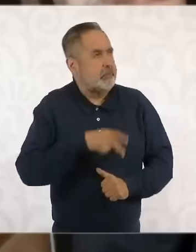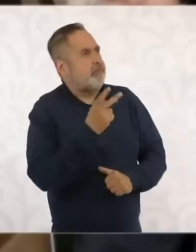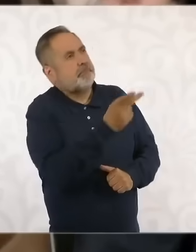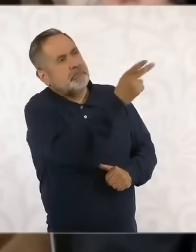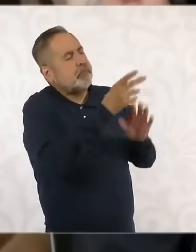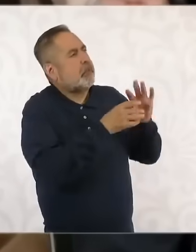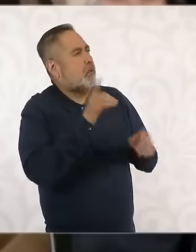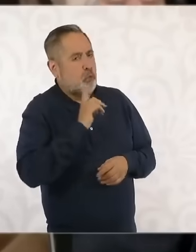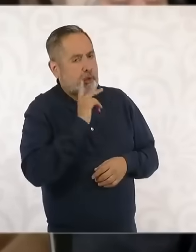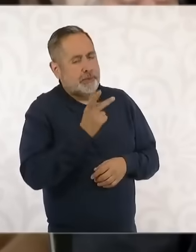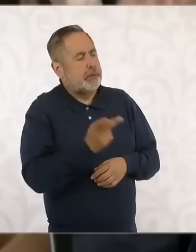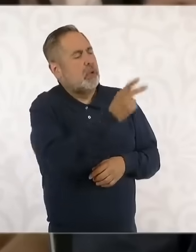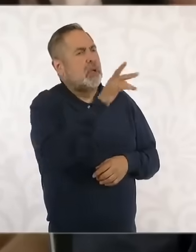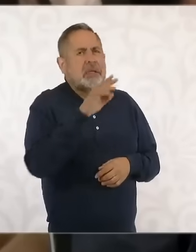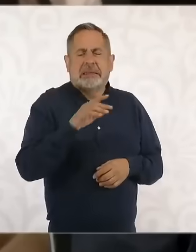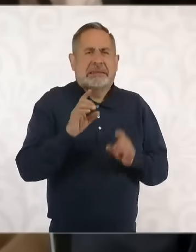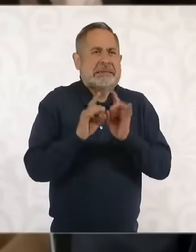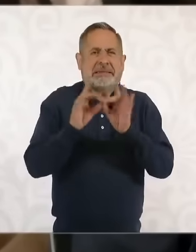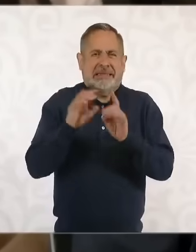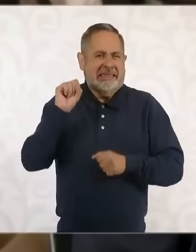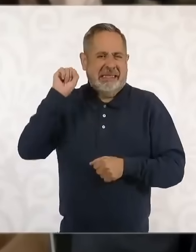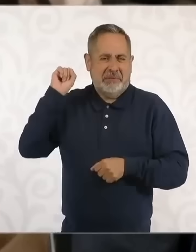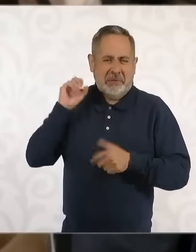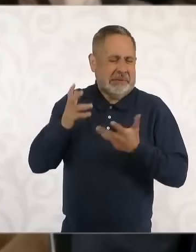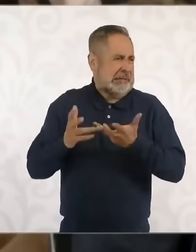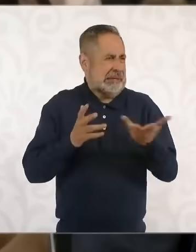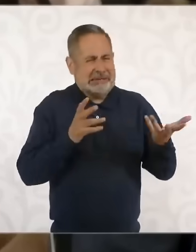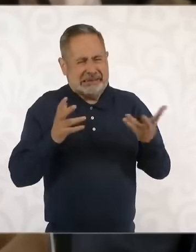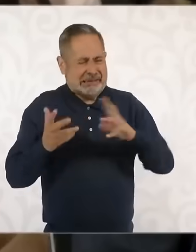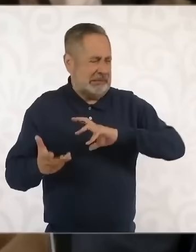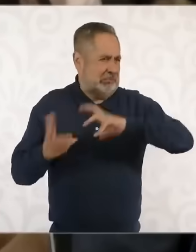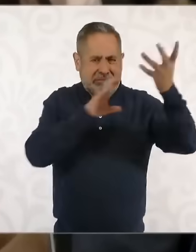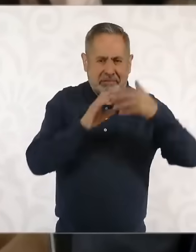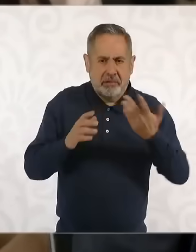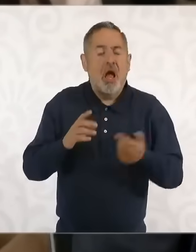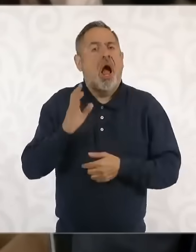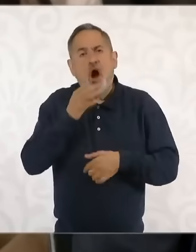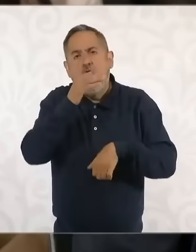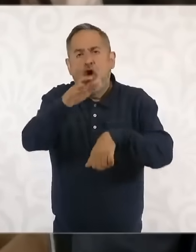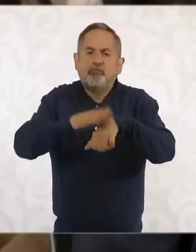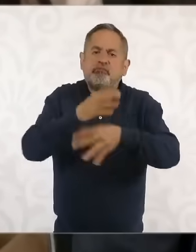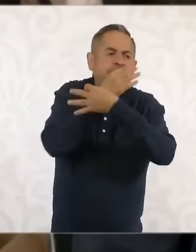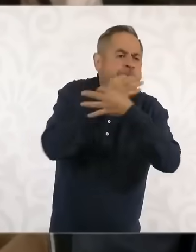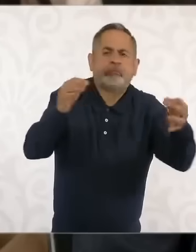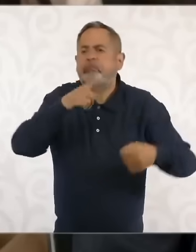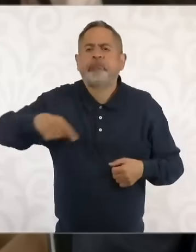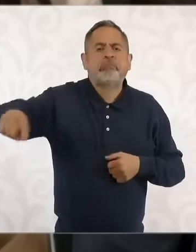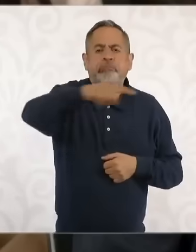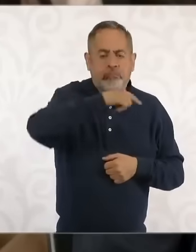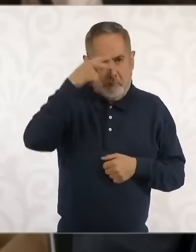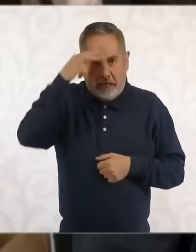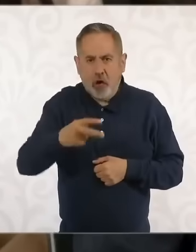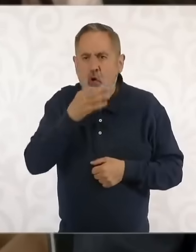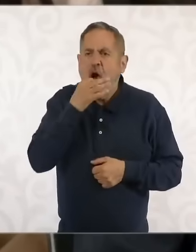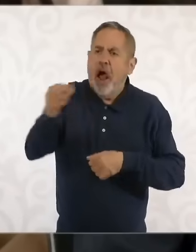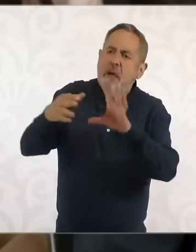de lo que, bueno, a partir de lo que ocurrió el sábado, ¿cuál es el mensaje que usted daría a la ciudadanía sobre la seguridad en México y